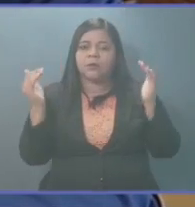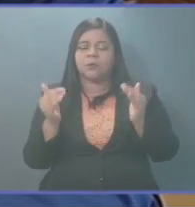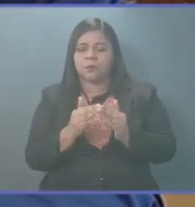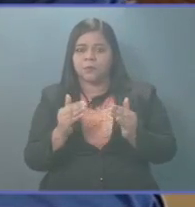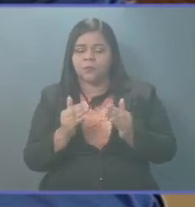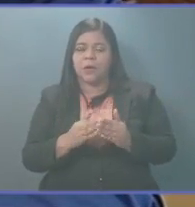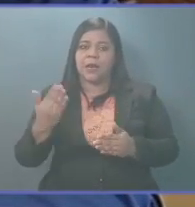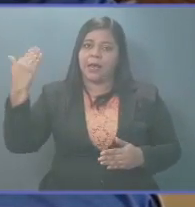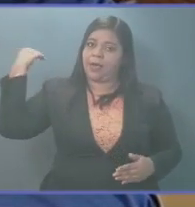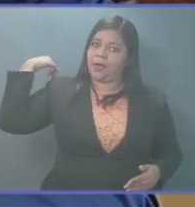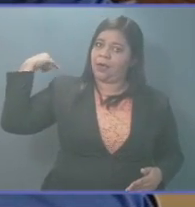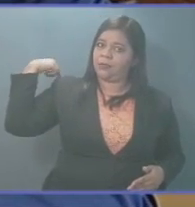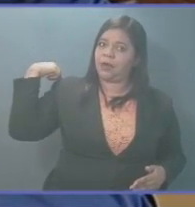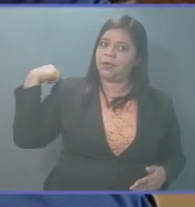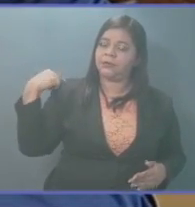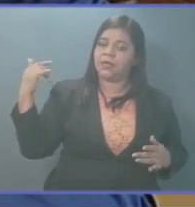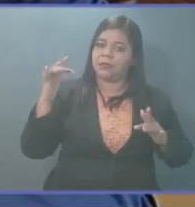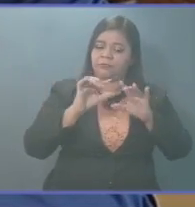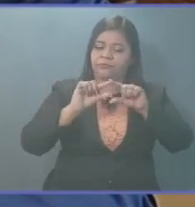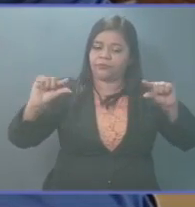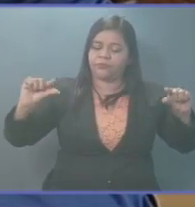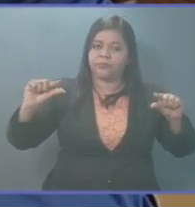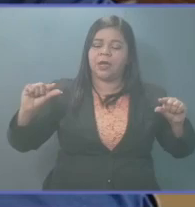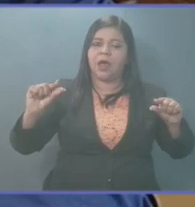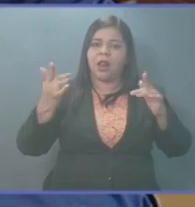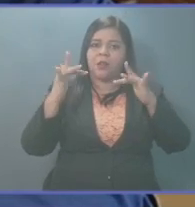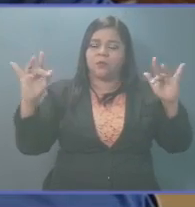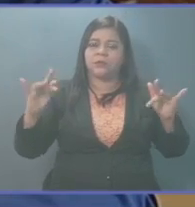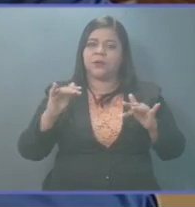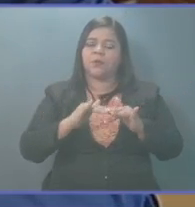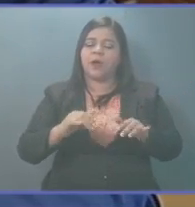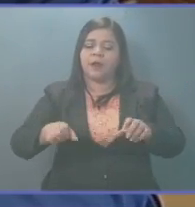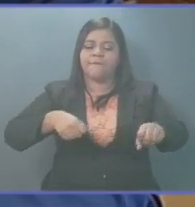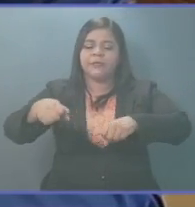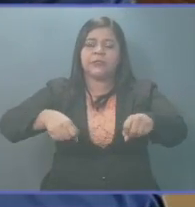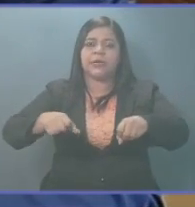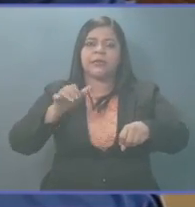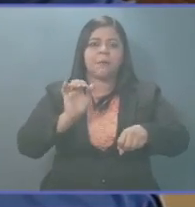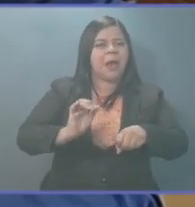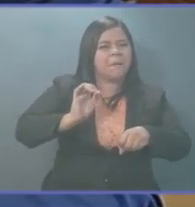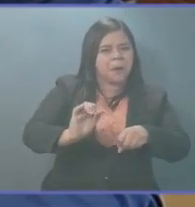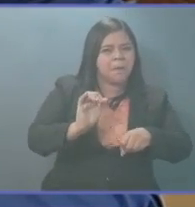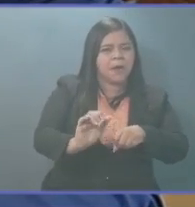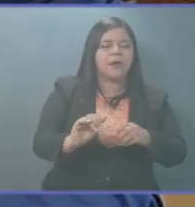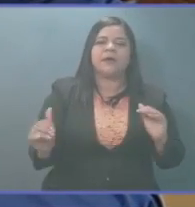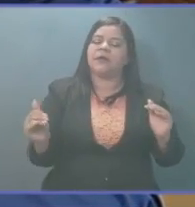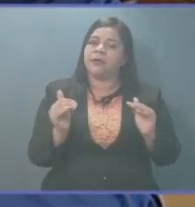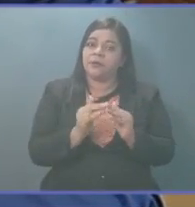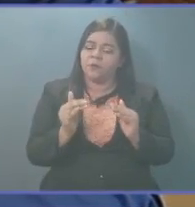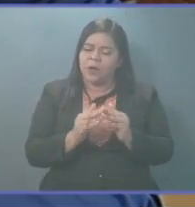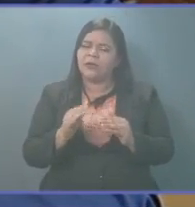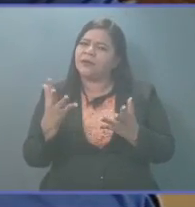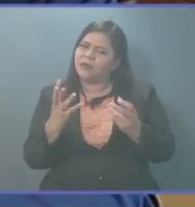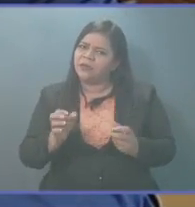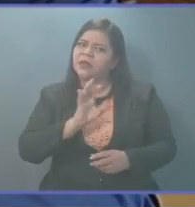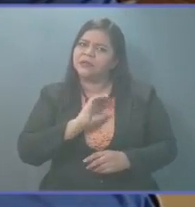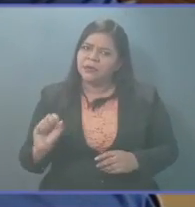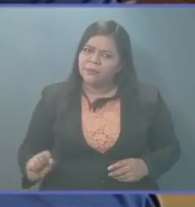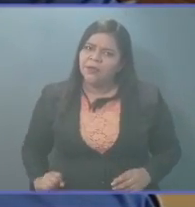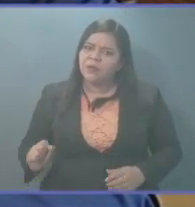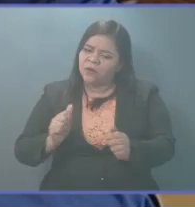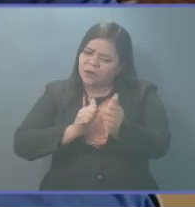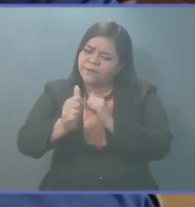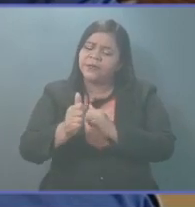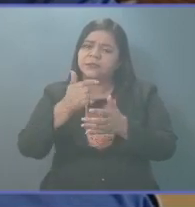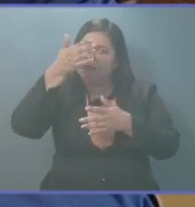que tener también luces y timbre. Estamos buscando que El Salvador avance en temas de movilidad y creo